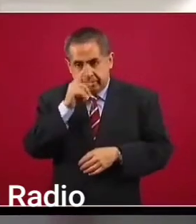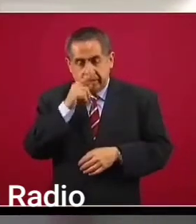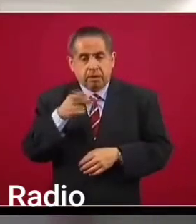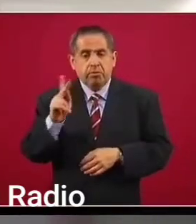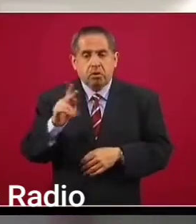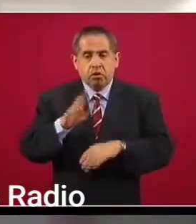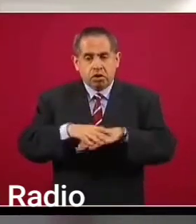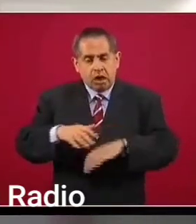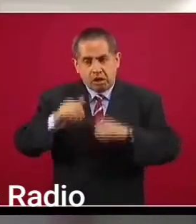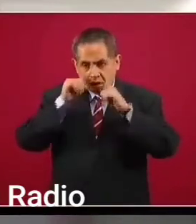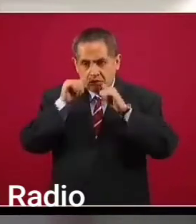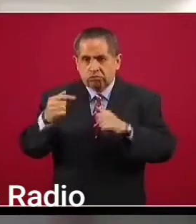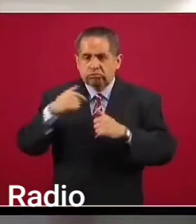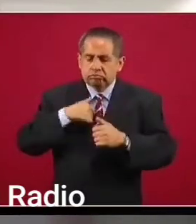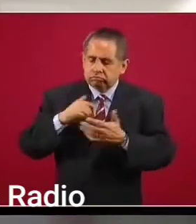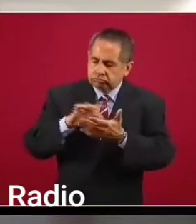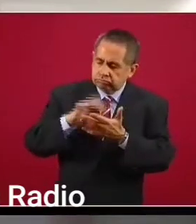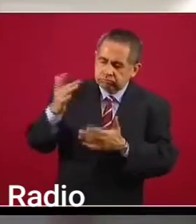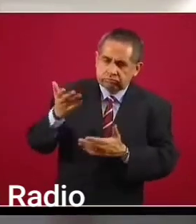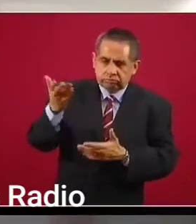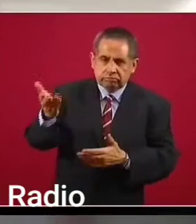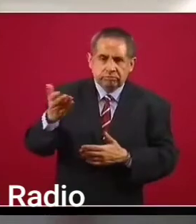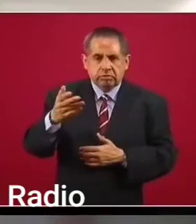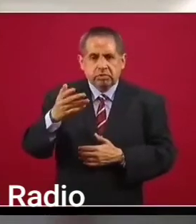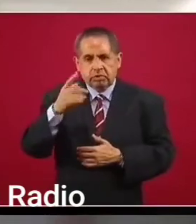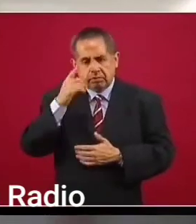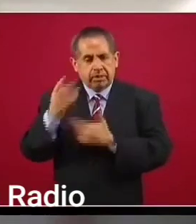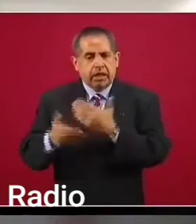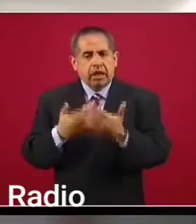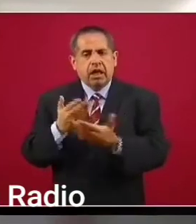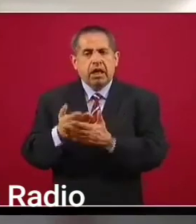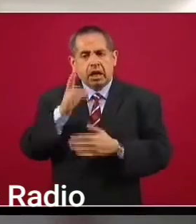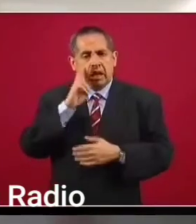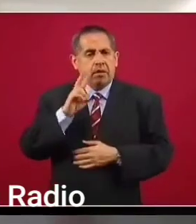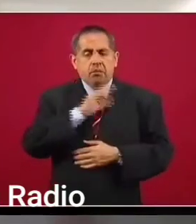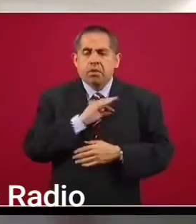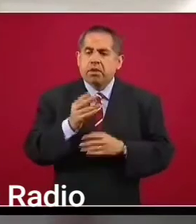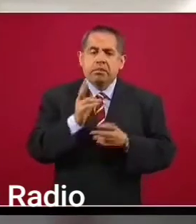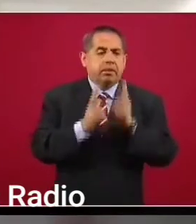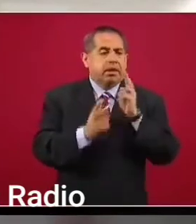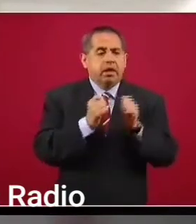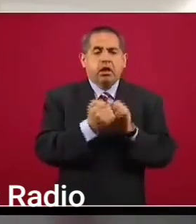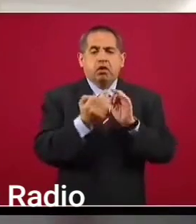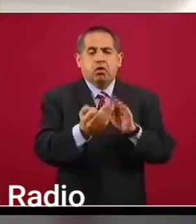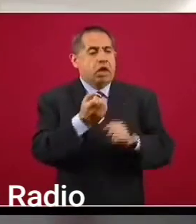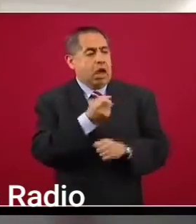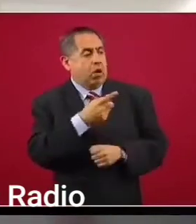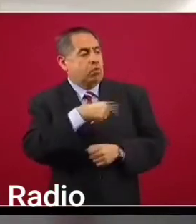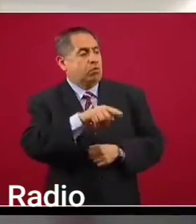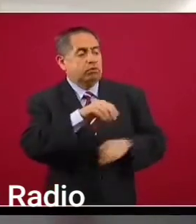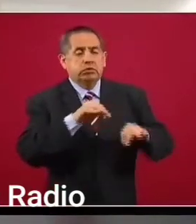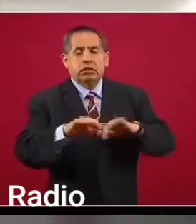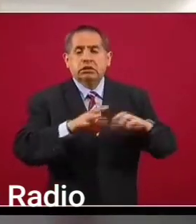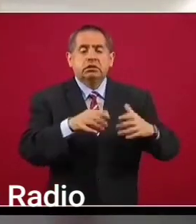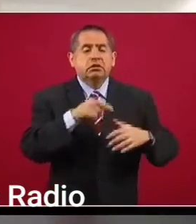se nos atendió, gracias a usted también aquí, que le hicimos la petición de que pudieran recibir algunos trabajadores